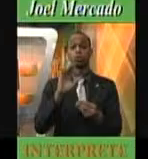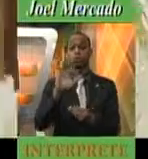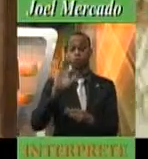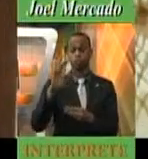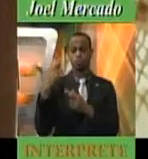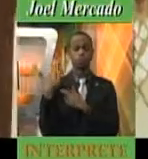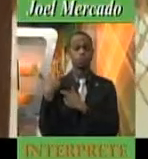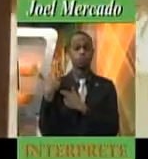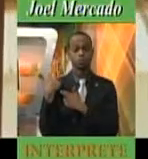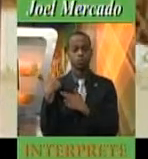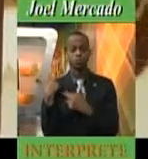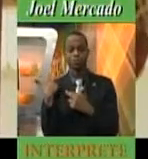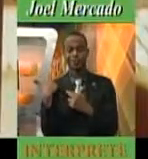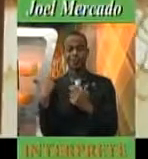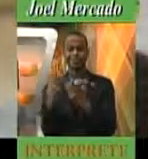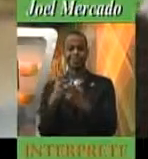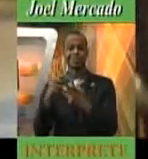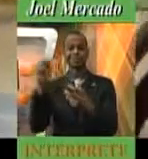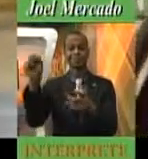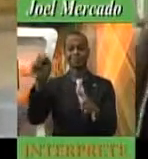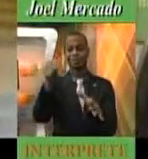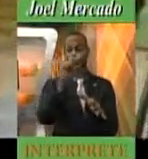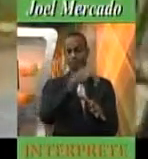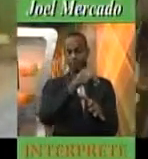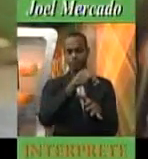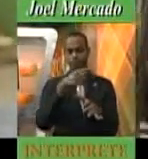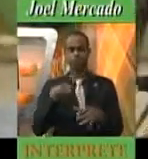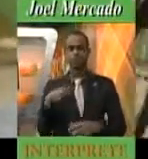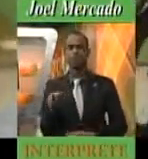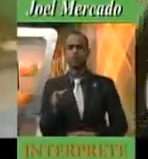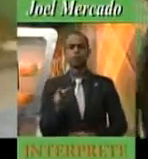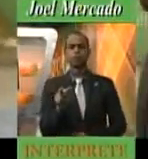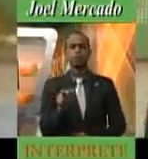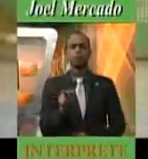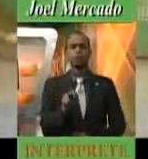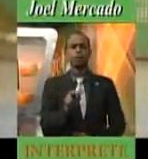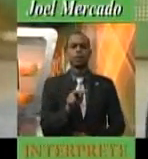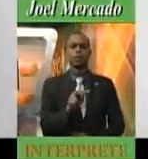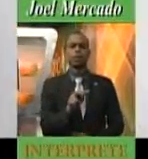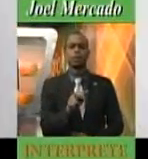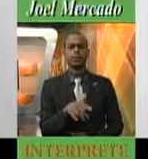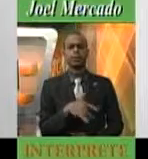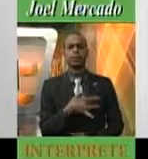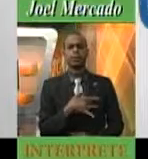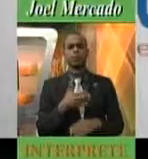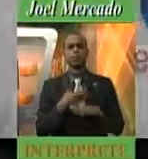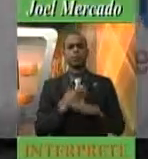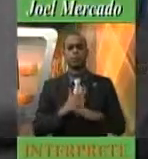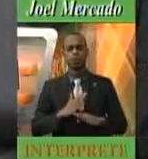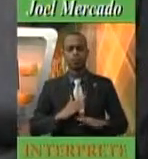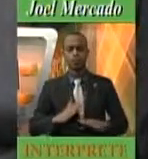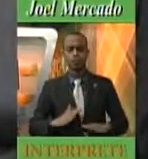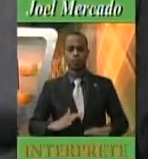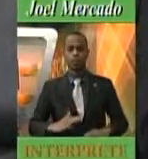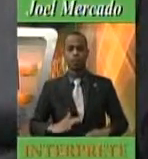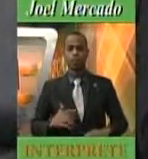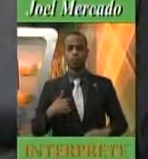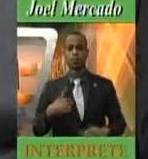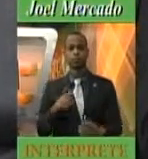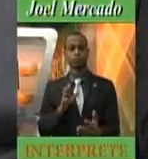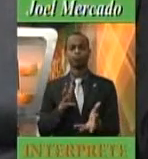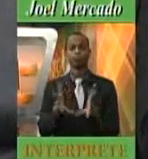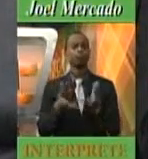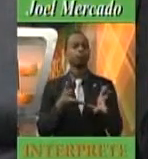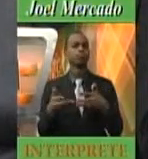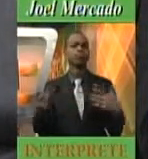transversal. O sea, a mí eso me dio una tranquilidad. Es decir, que estoy hablando